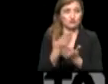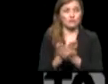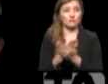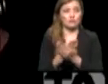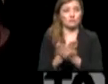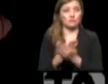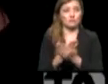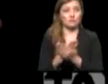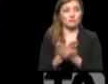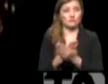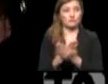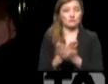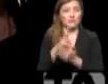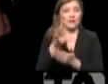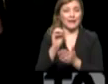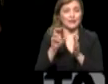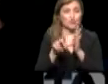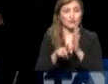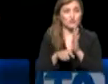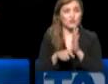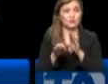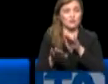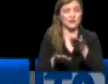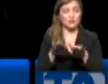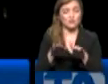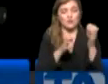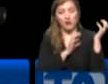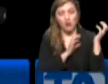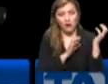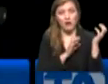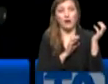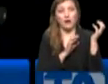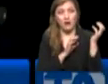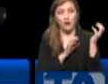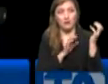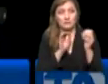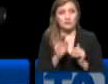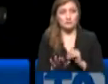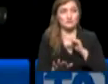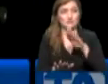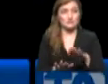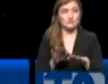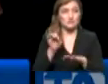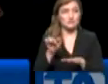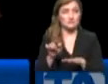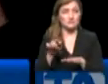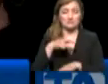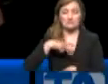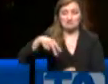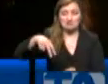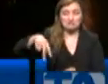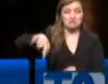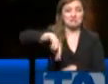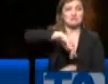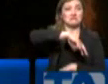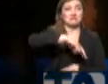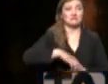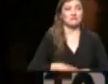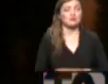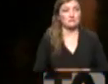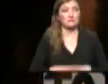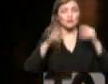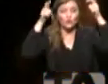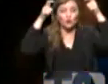set. Era media hora de caminar cargando cosas y Andrea caminó la ida y el regreso. En la clausura